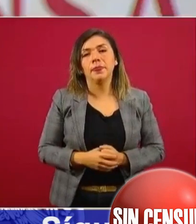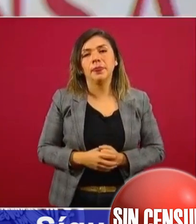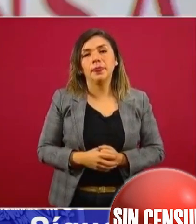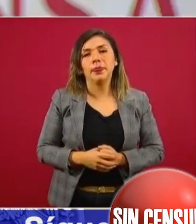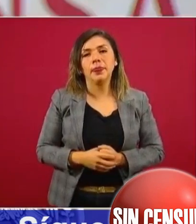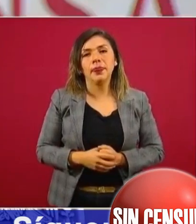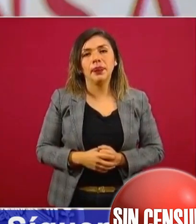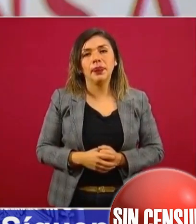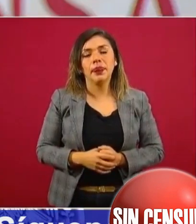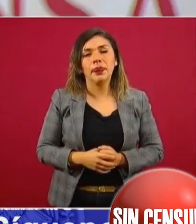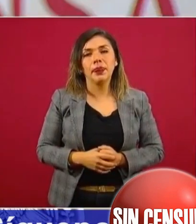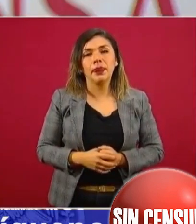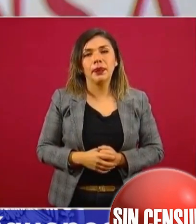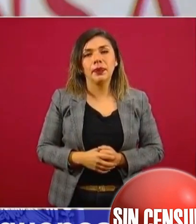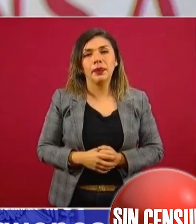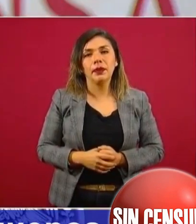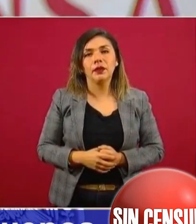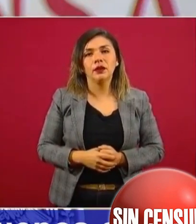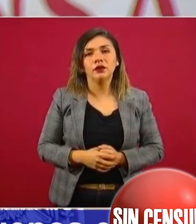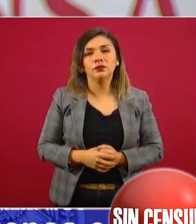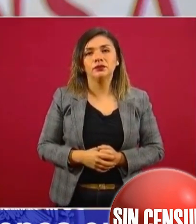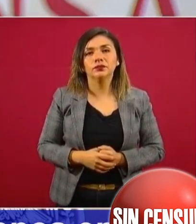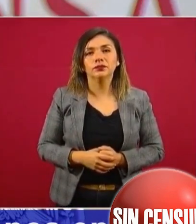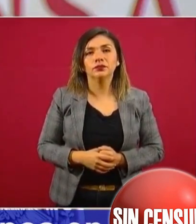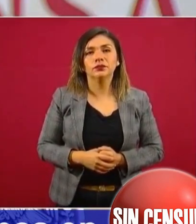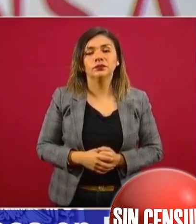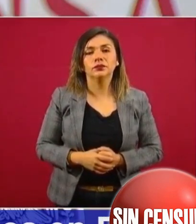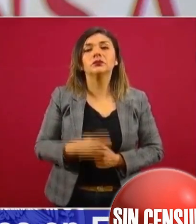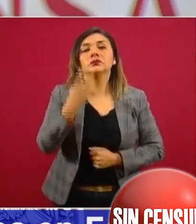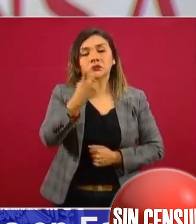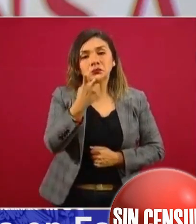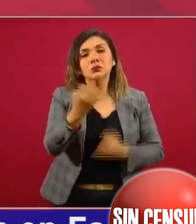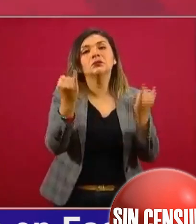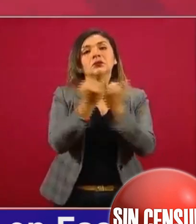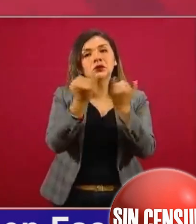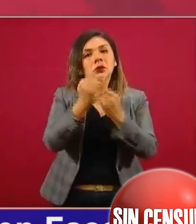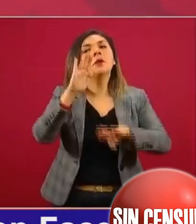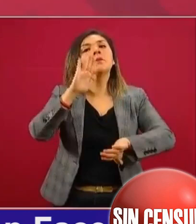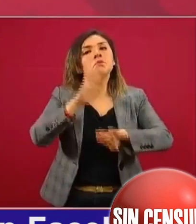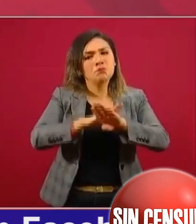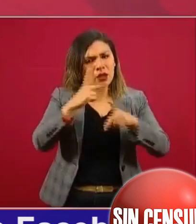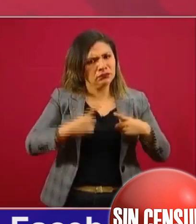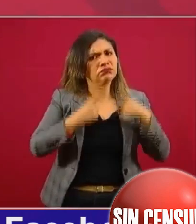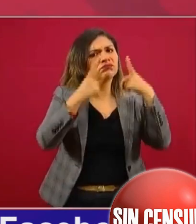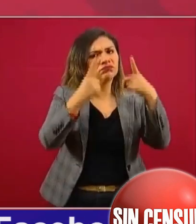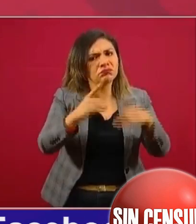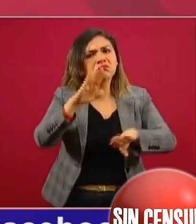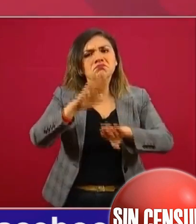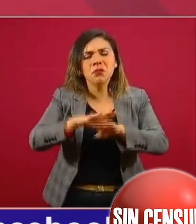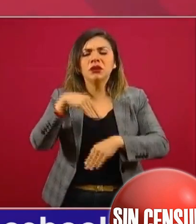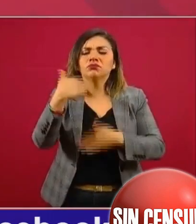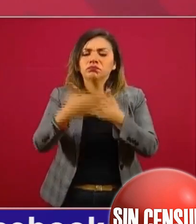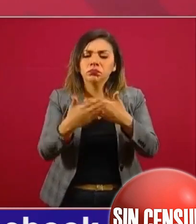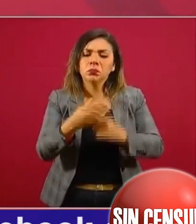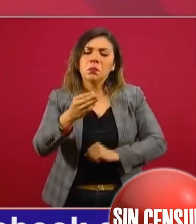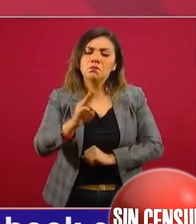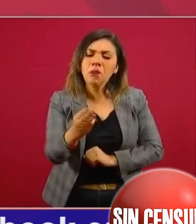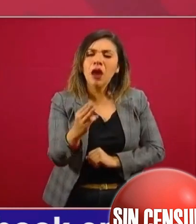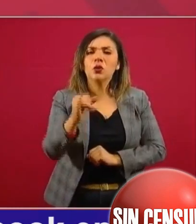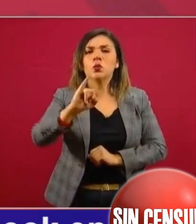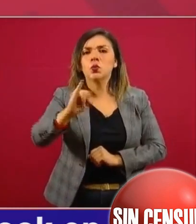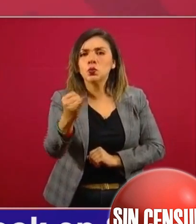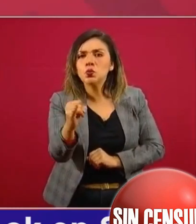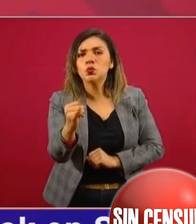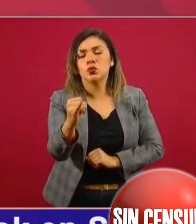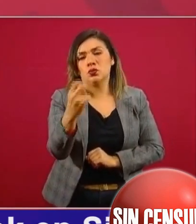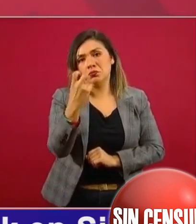Y vamos a dispersar muchos fondos, mayo, junio,